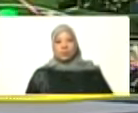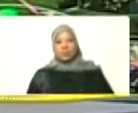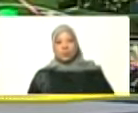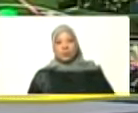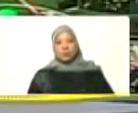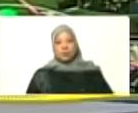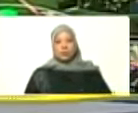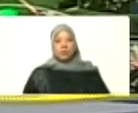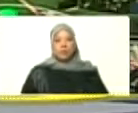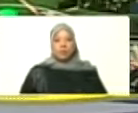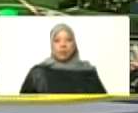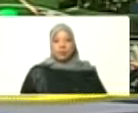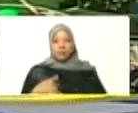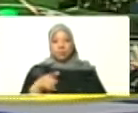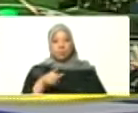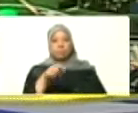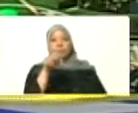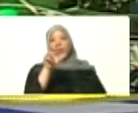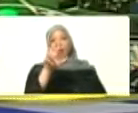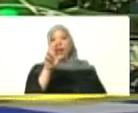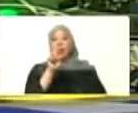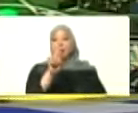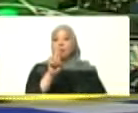Así fue que surgió el 3R.net.